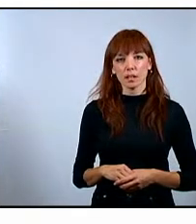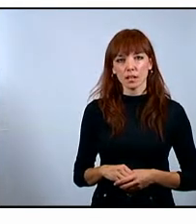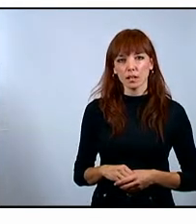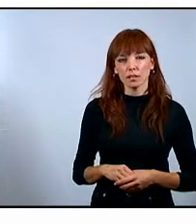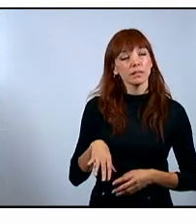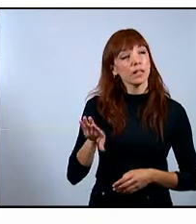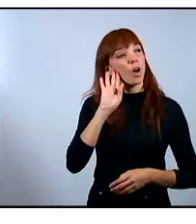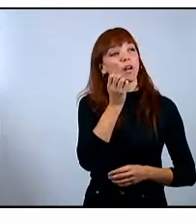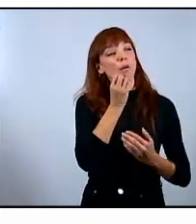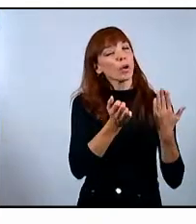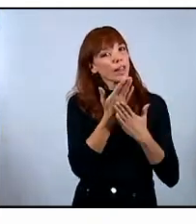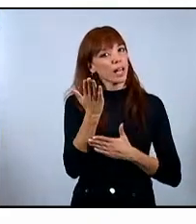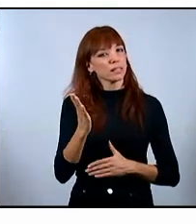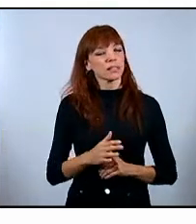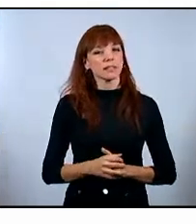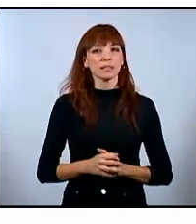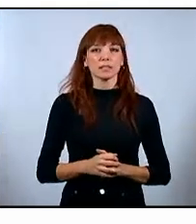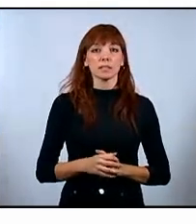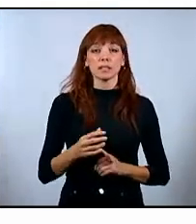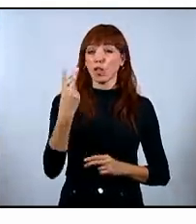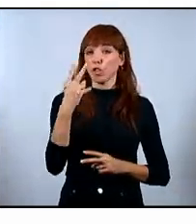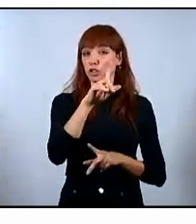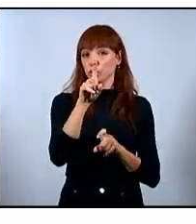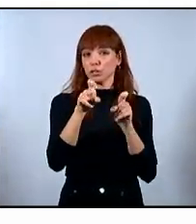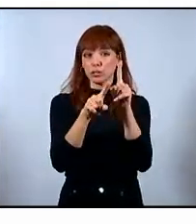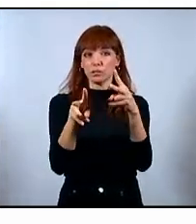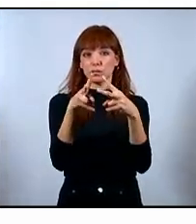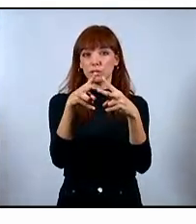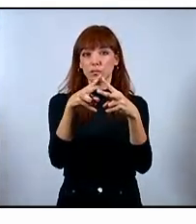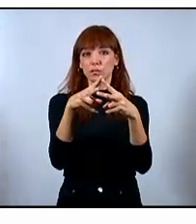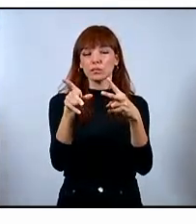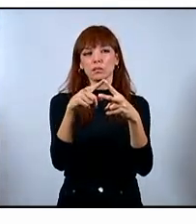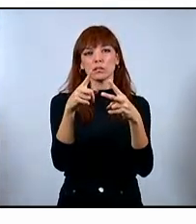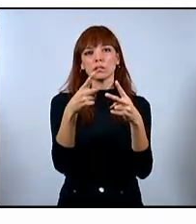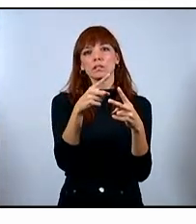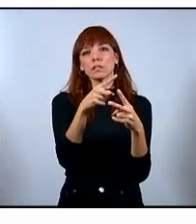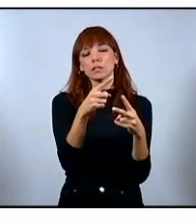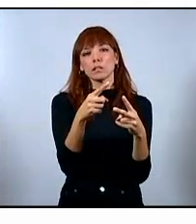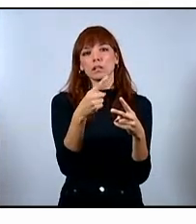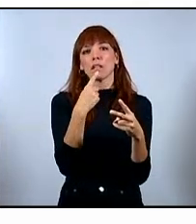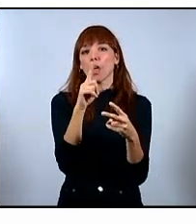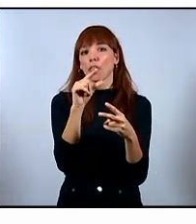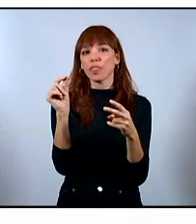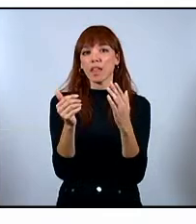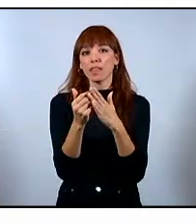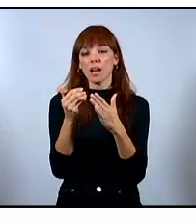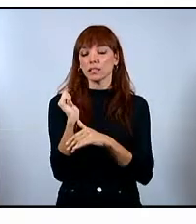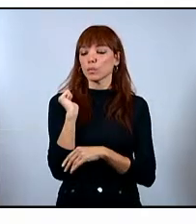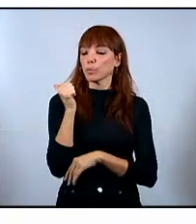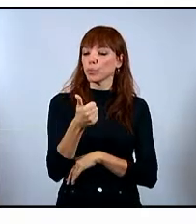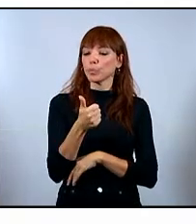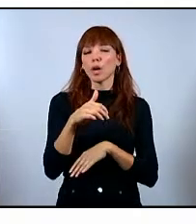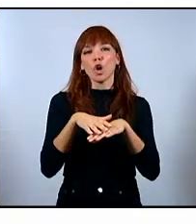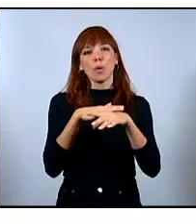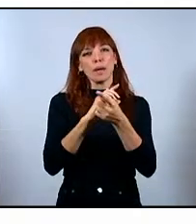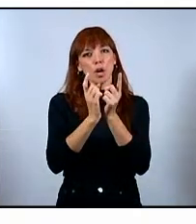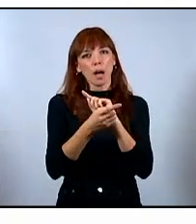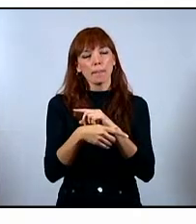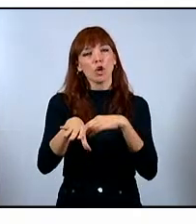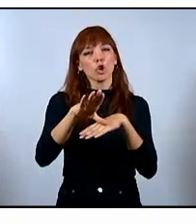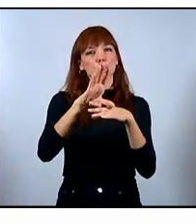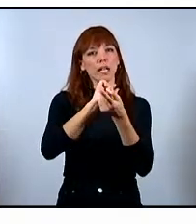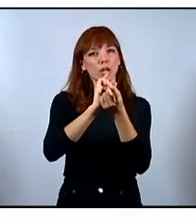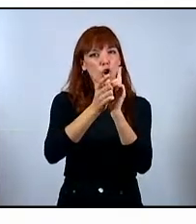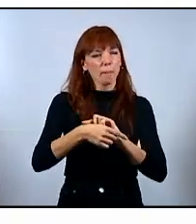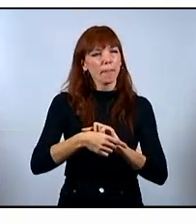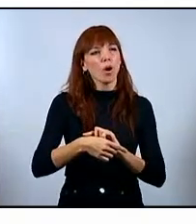Hola, buenos días. Yo dos cuestiones. Bueno, en estos 100 días también ha habido un cambio de gobierno, un cambio de consejero.